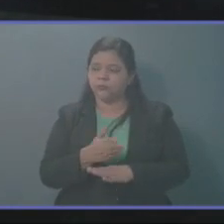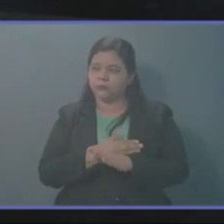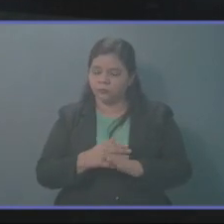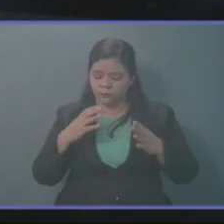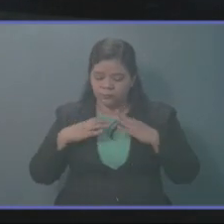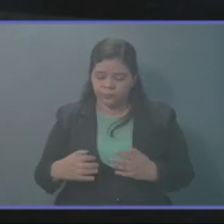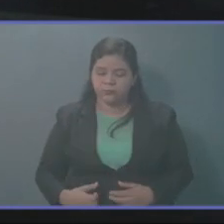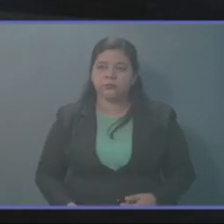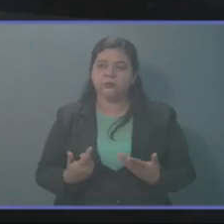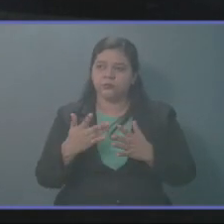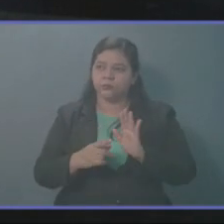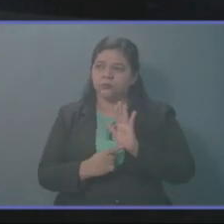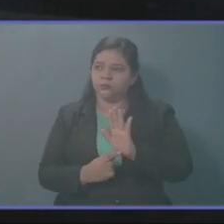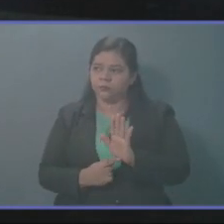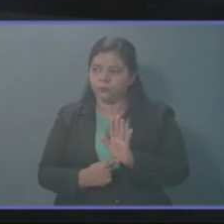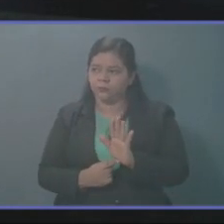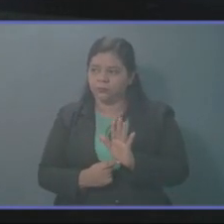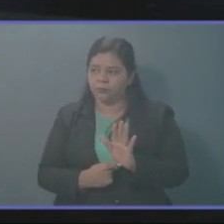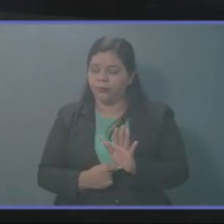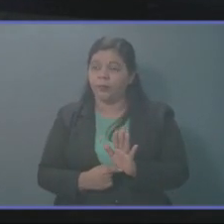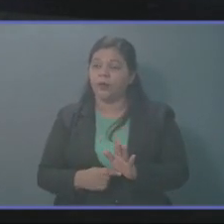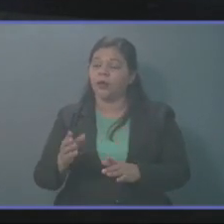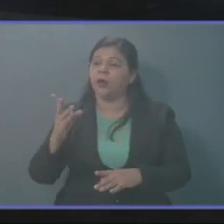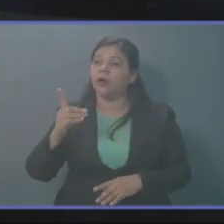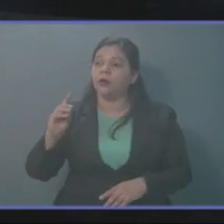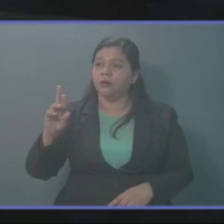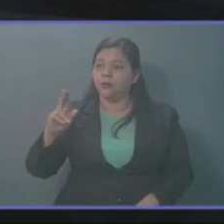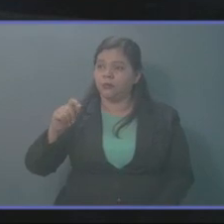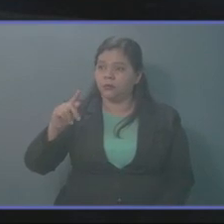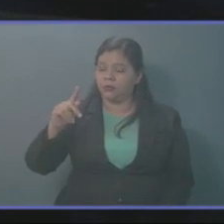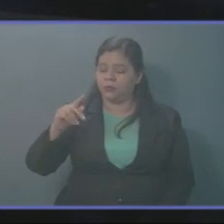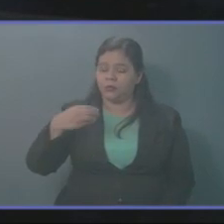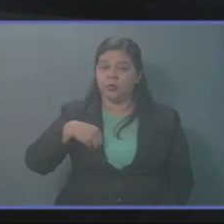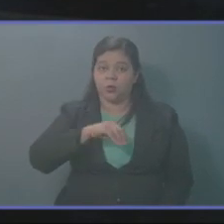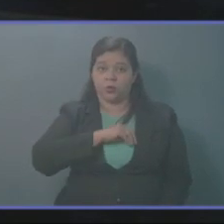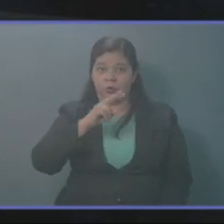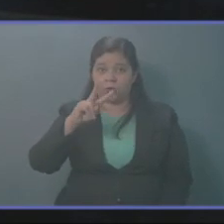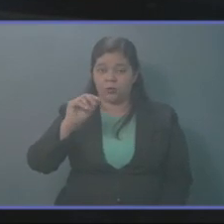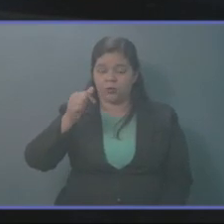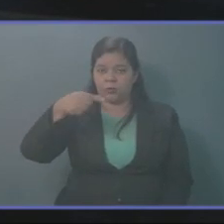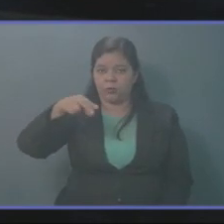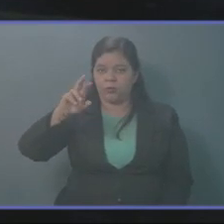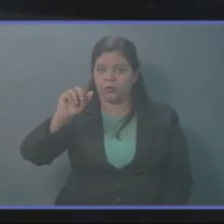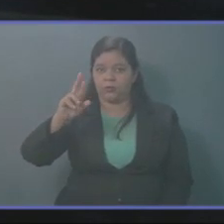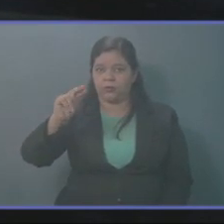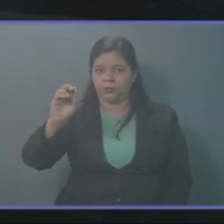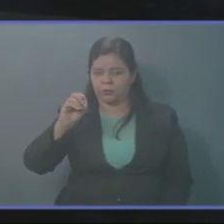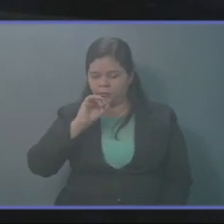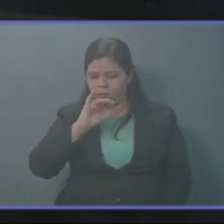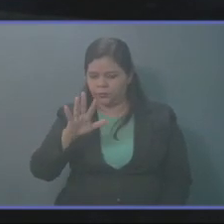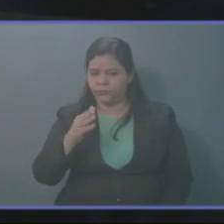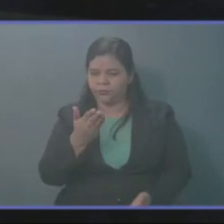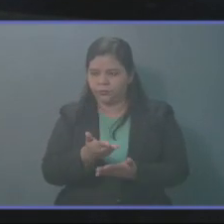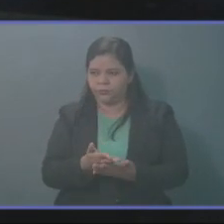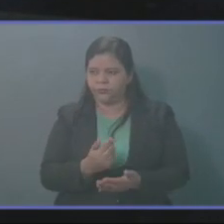gobierno. El doctor Baquerano ha sido una propuesta, doctor,